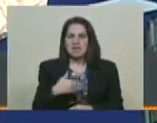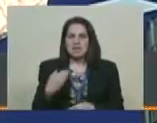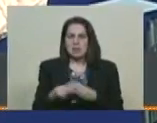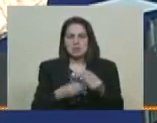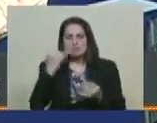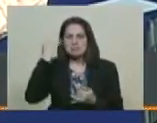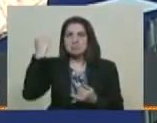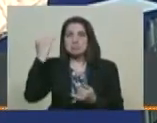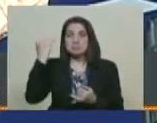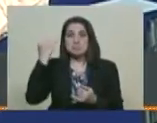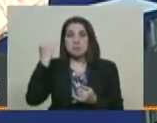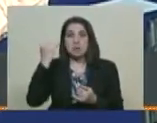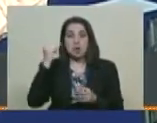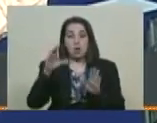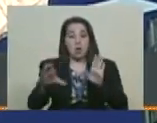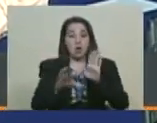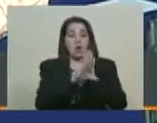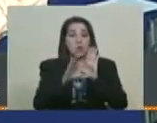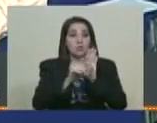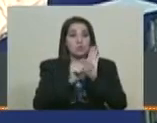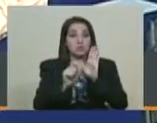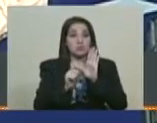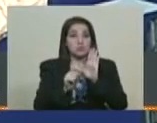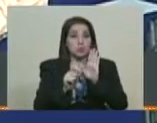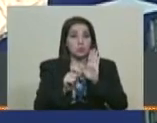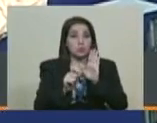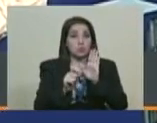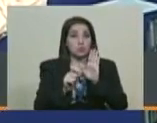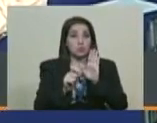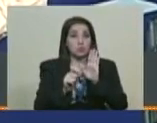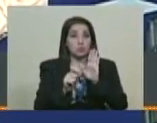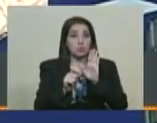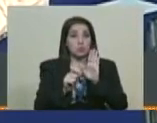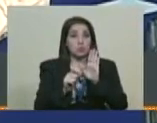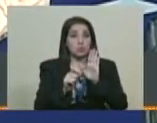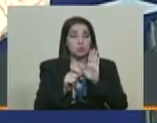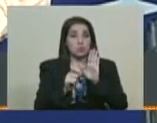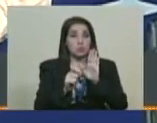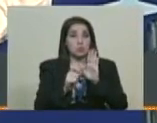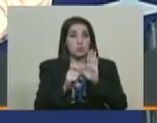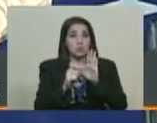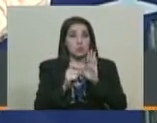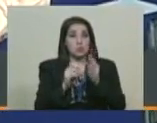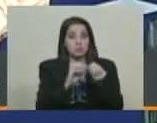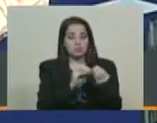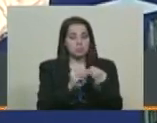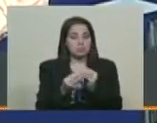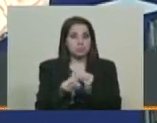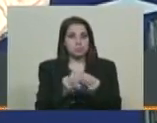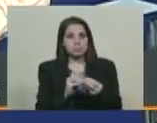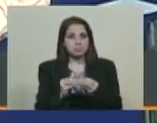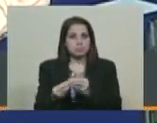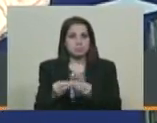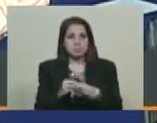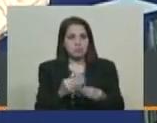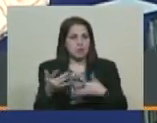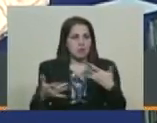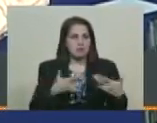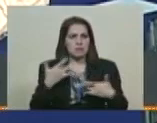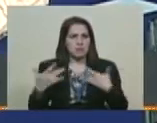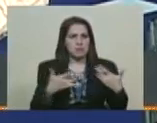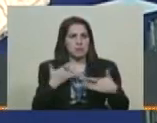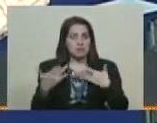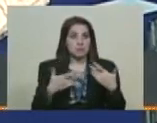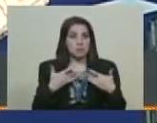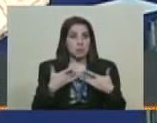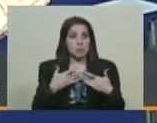la constitución, la instalación y la activación